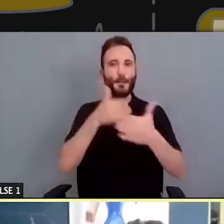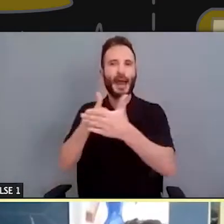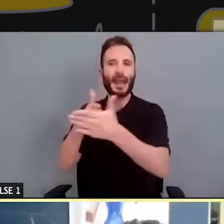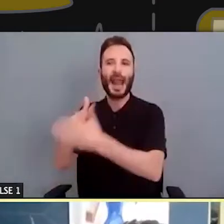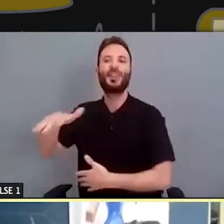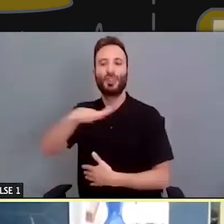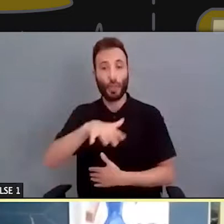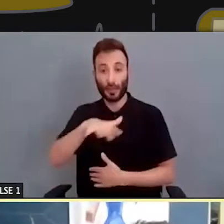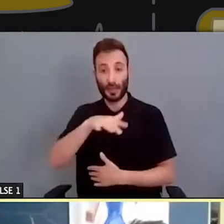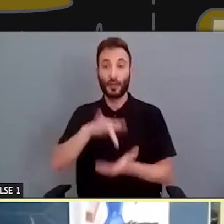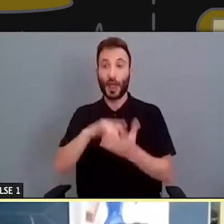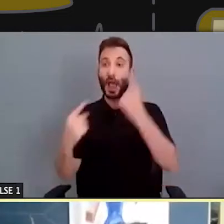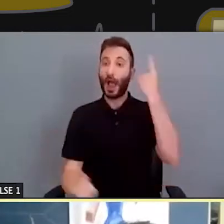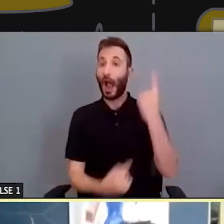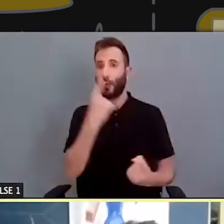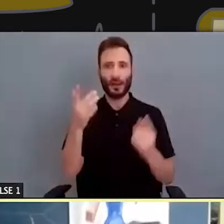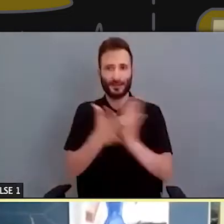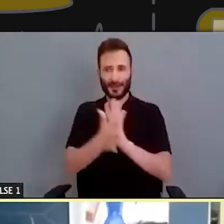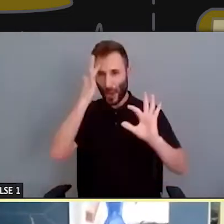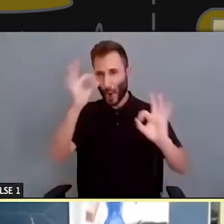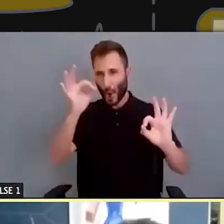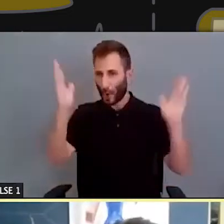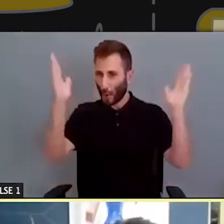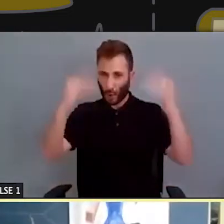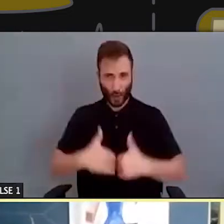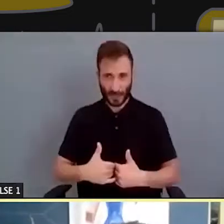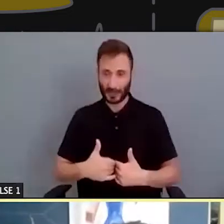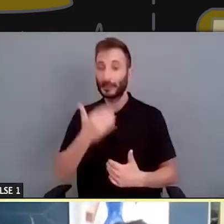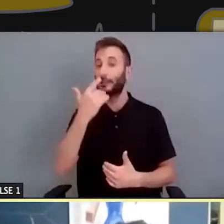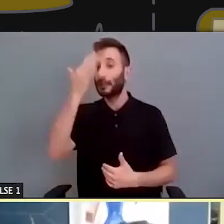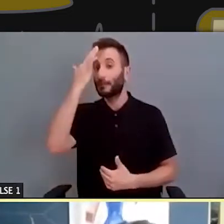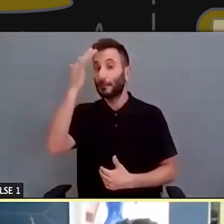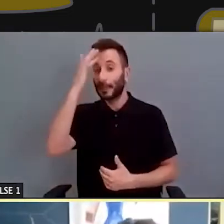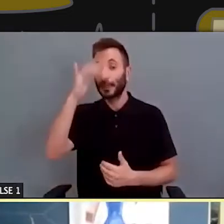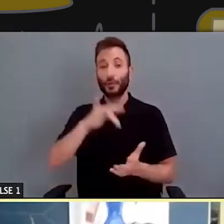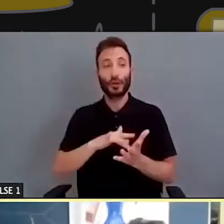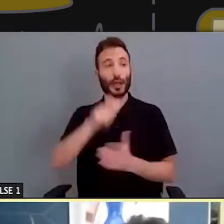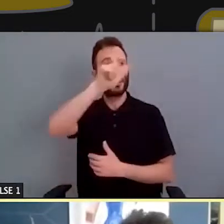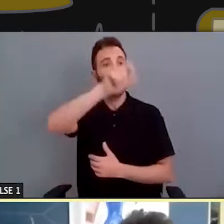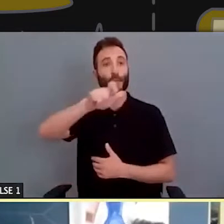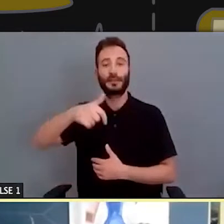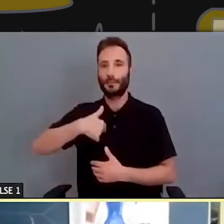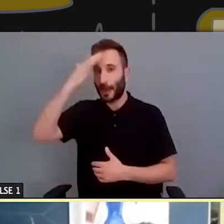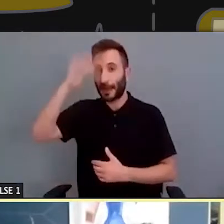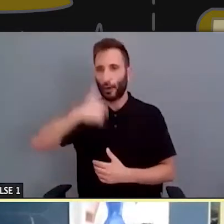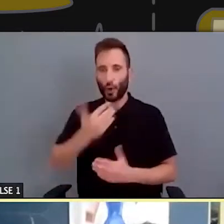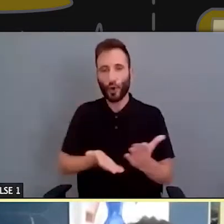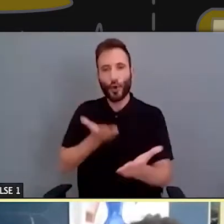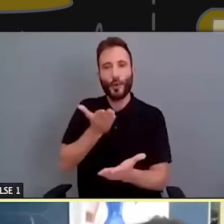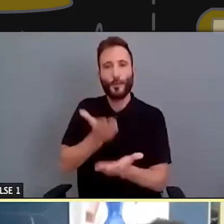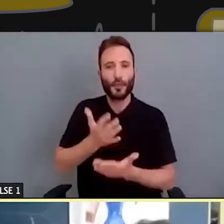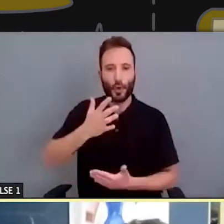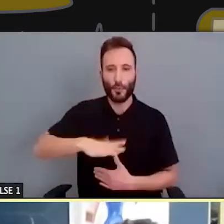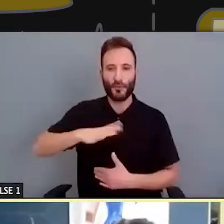ellas serían insensatas si no son necesarias para todas las personas. O sea, si yo pido paso por